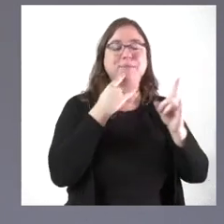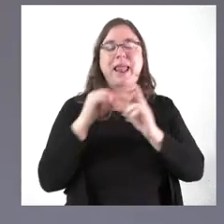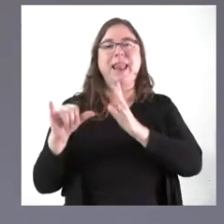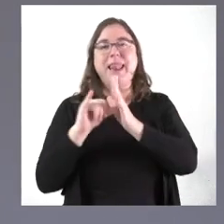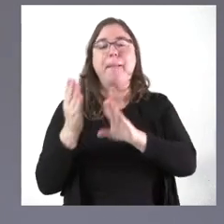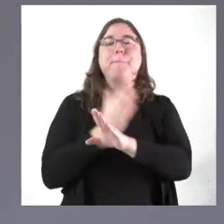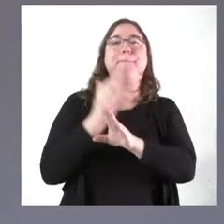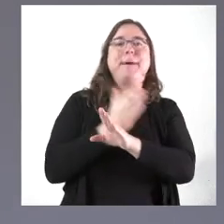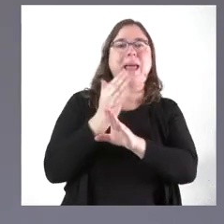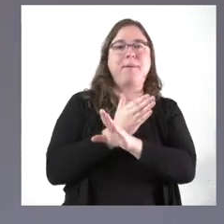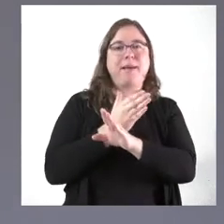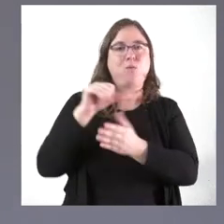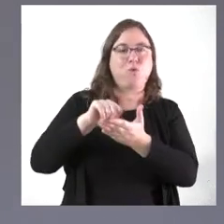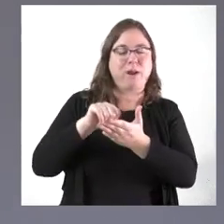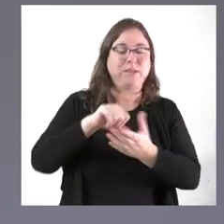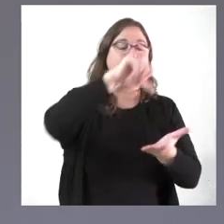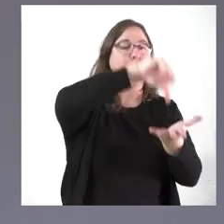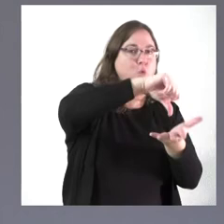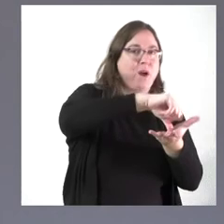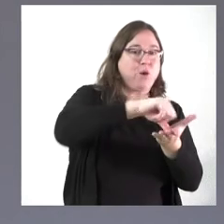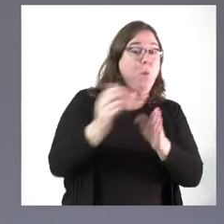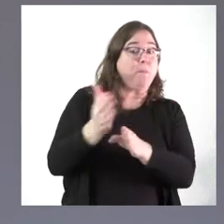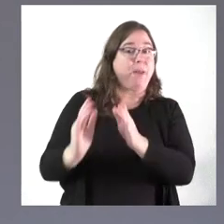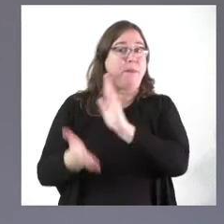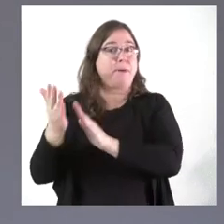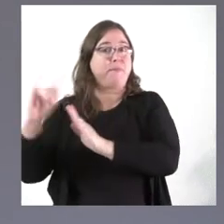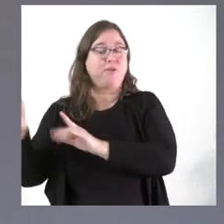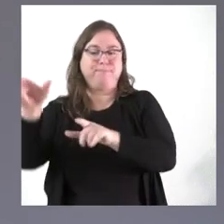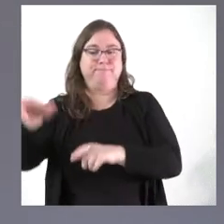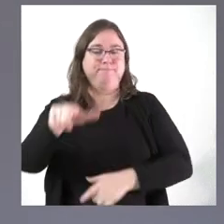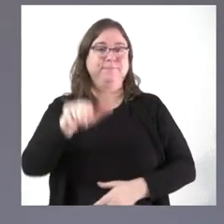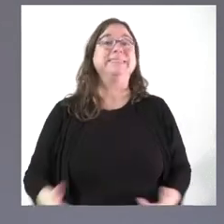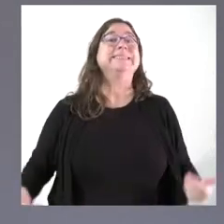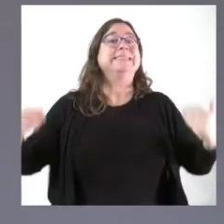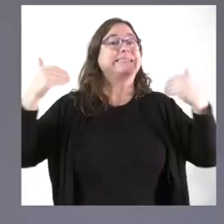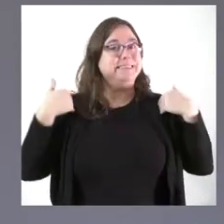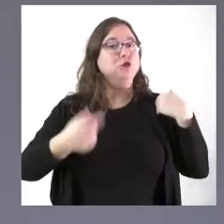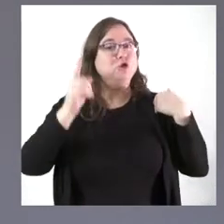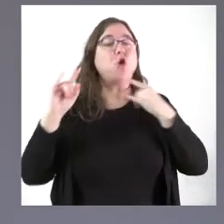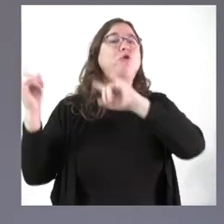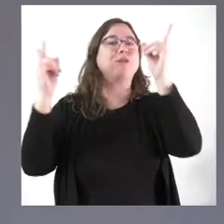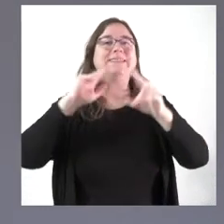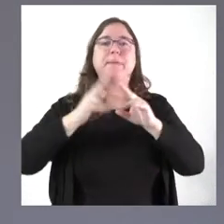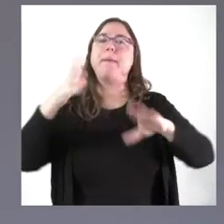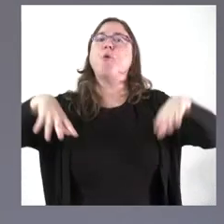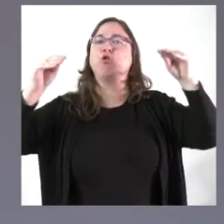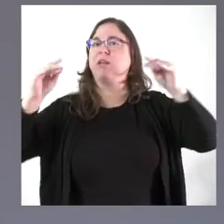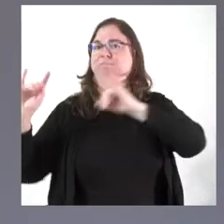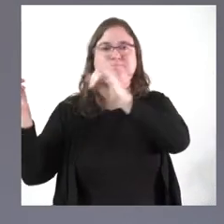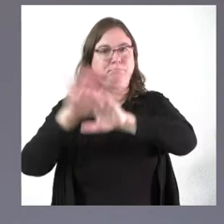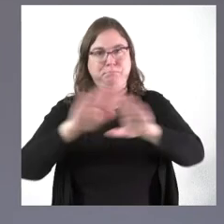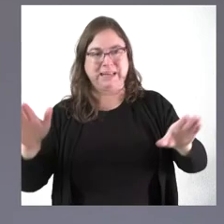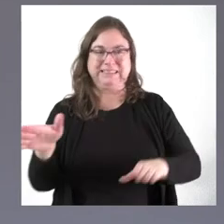lo forestal y previa a lo urbano y lo urbano la competencia de la junta exterior son los incendios forestales es actuar en el monte qué está pasando